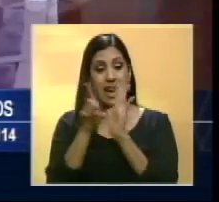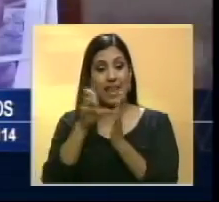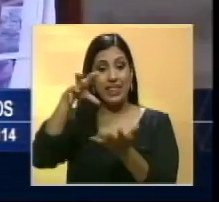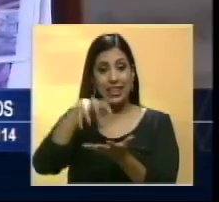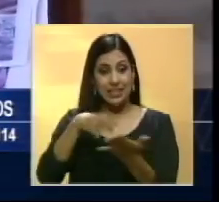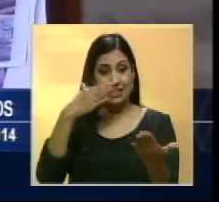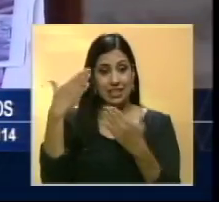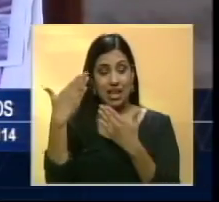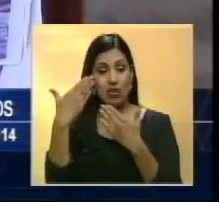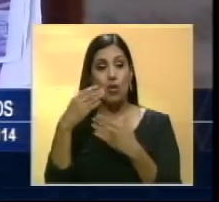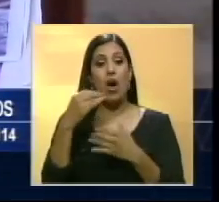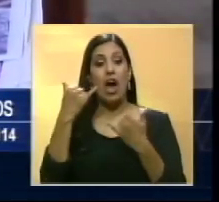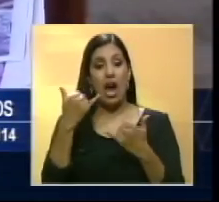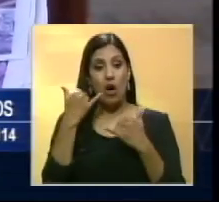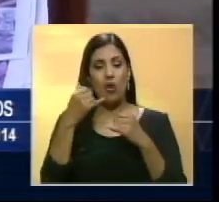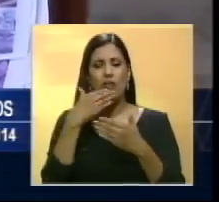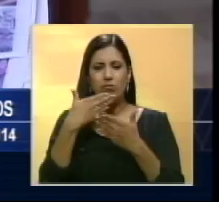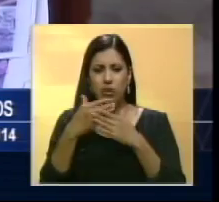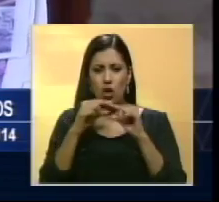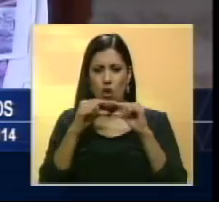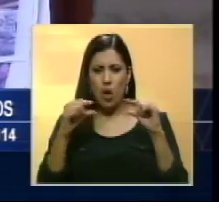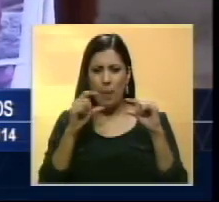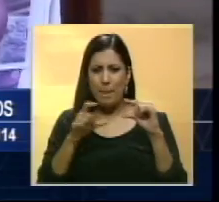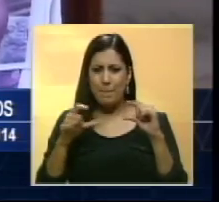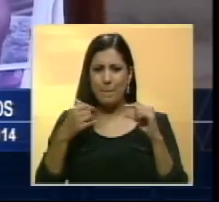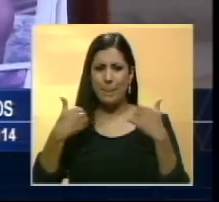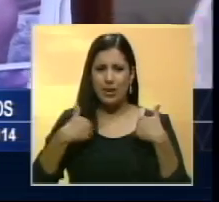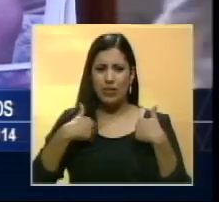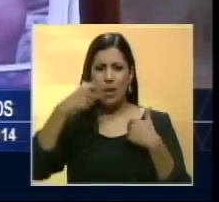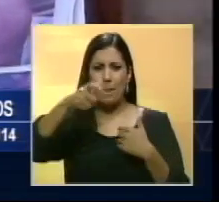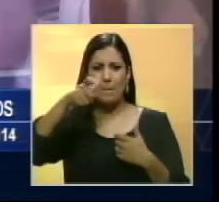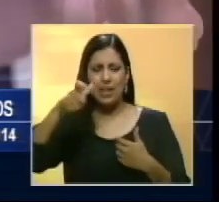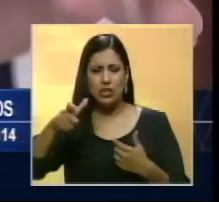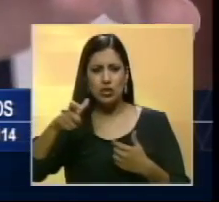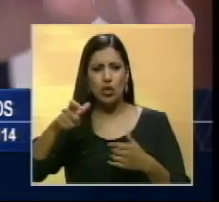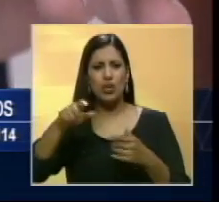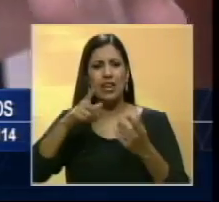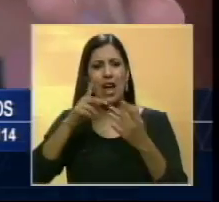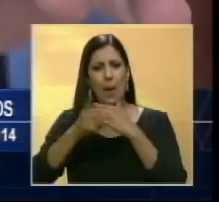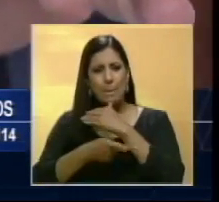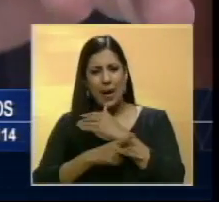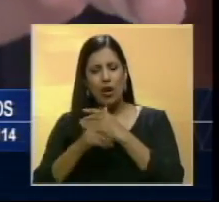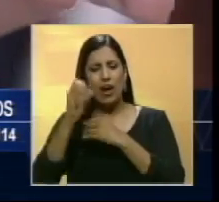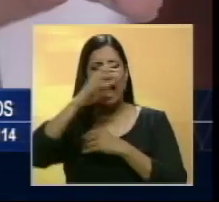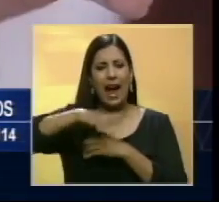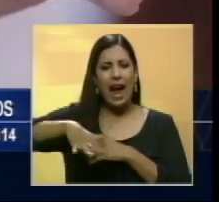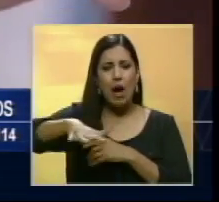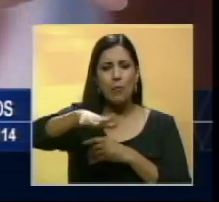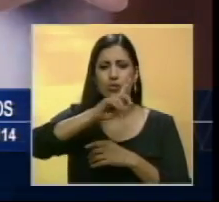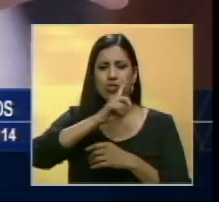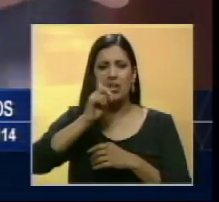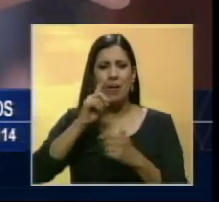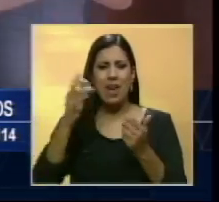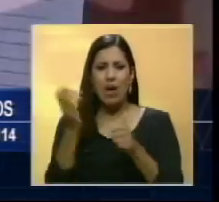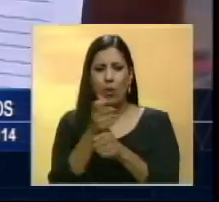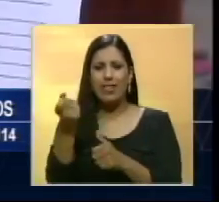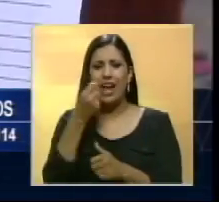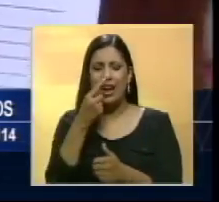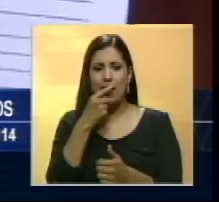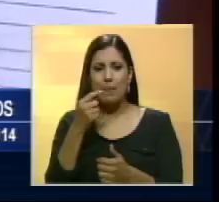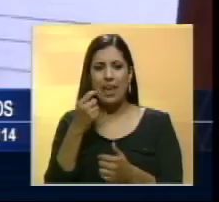Carmen Hernández verificó versiones de pobladores del caserío La Virgen en la parroquia Campo Elías y encontraron